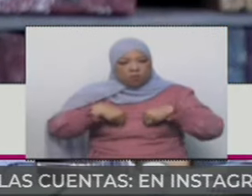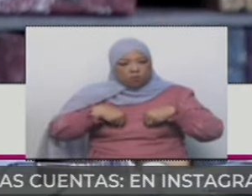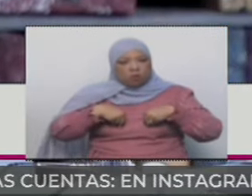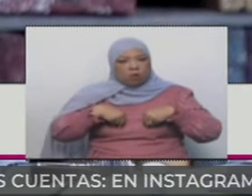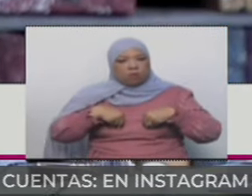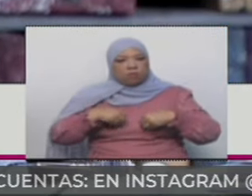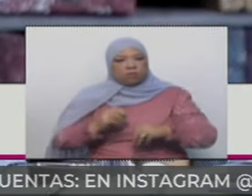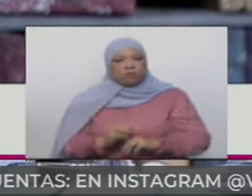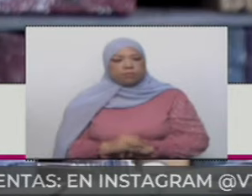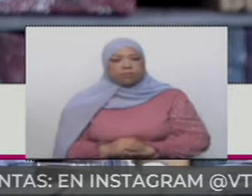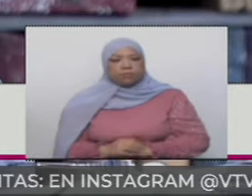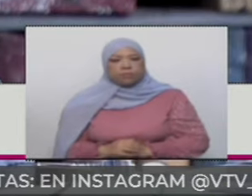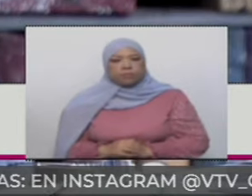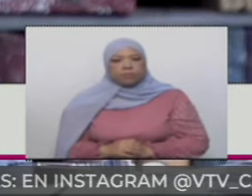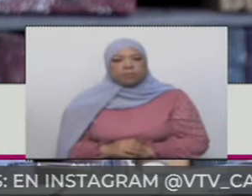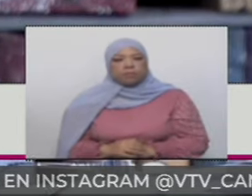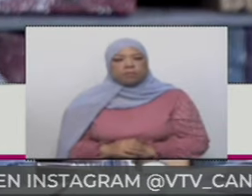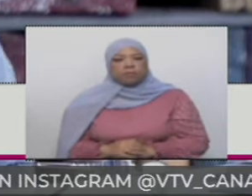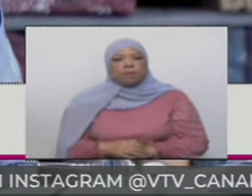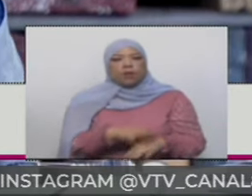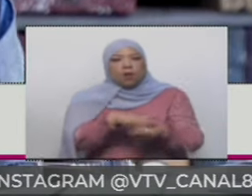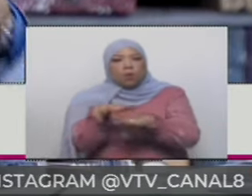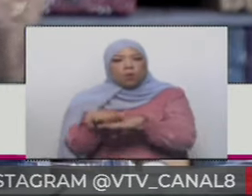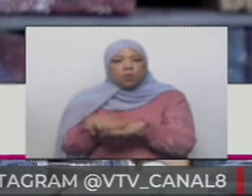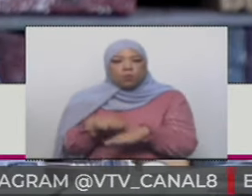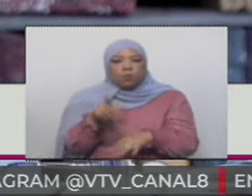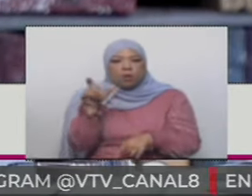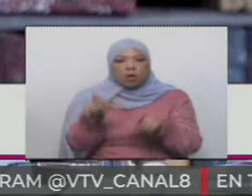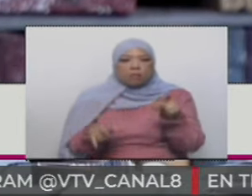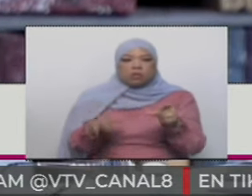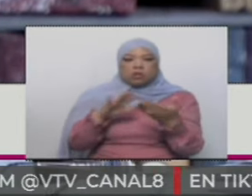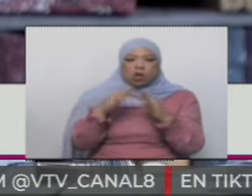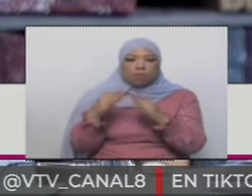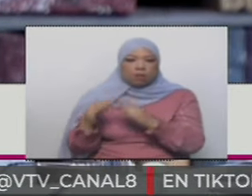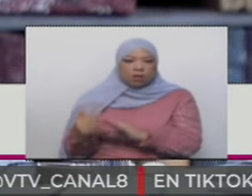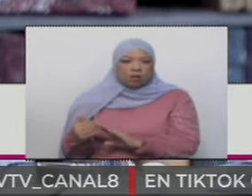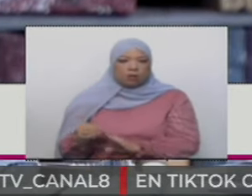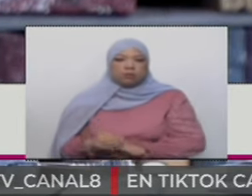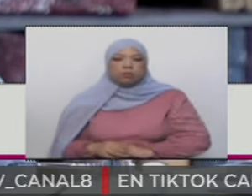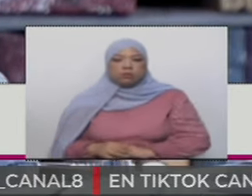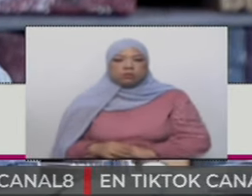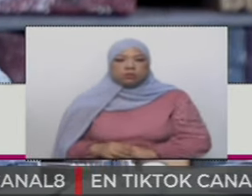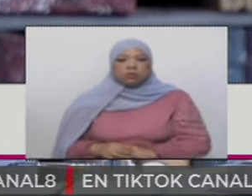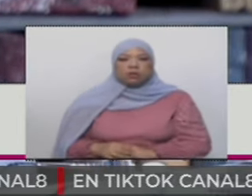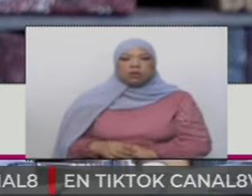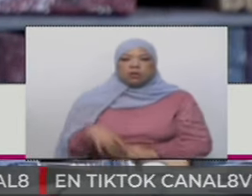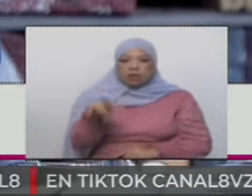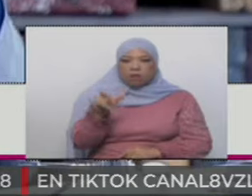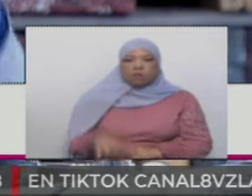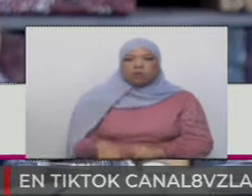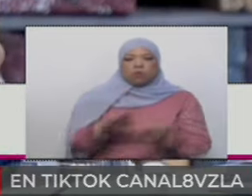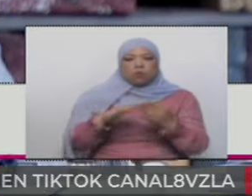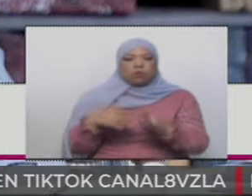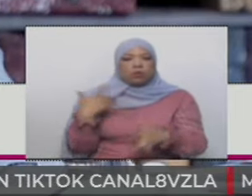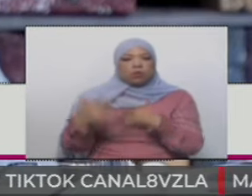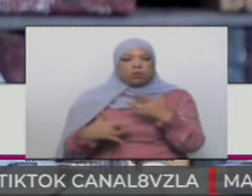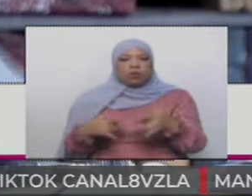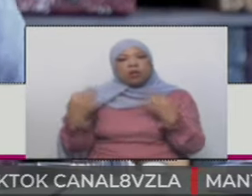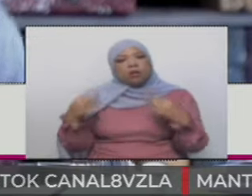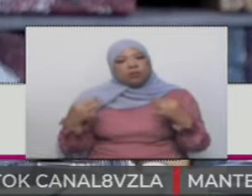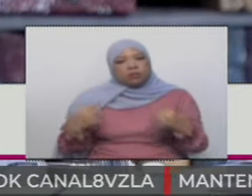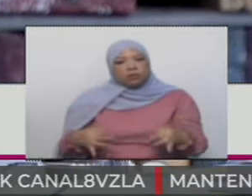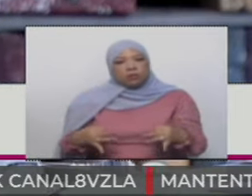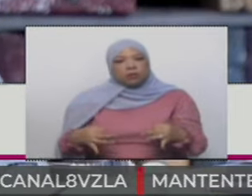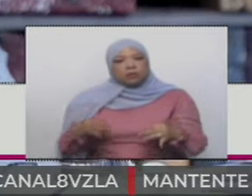poder? ¿Cuándo se convocó al vecino de un barrio, al vecino de una comunidad, a la gente de a pie,